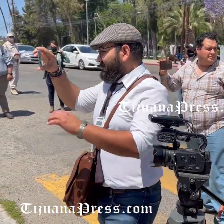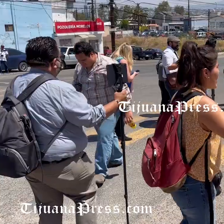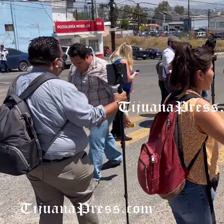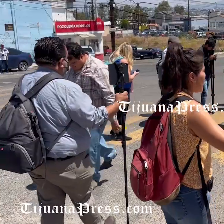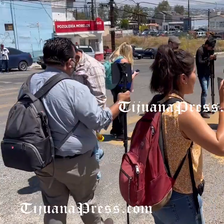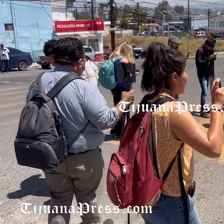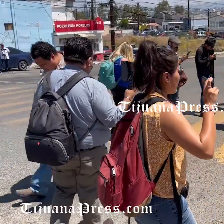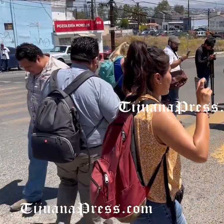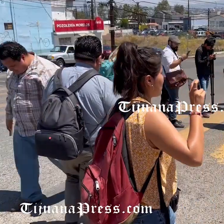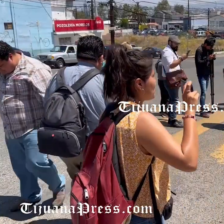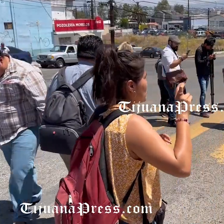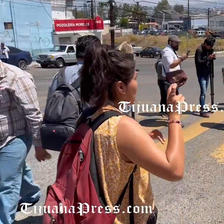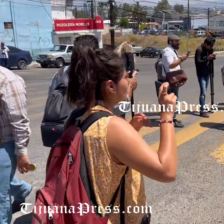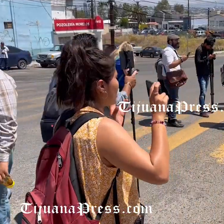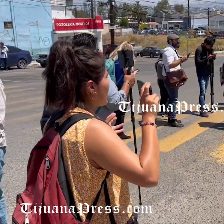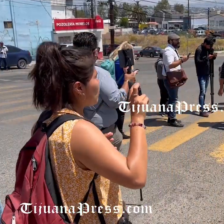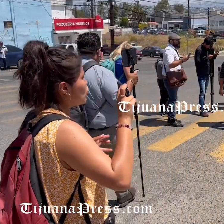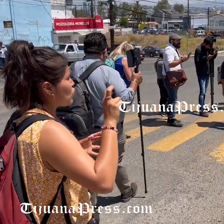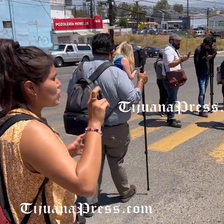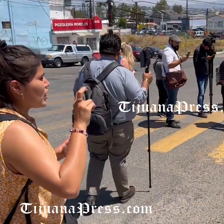Tijuana press.com